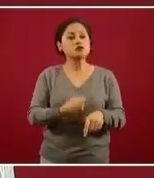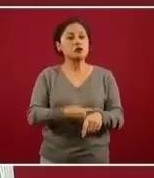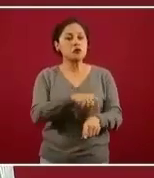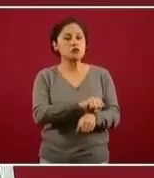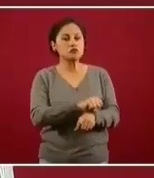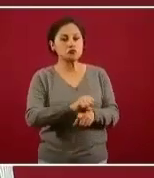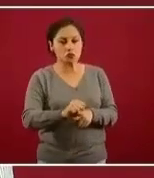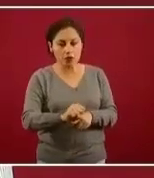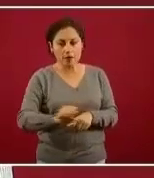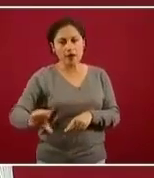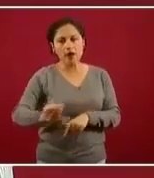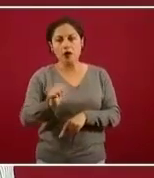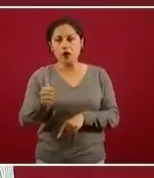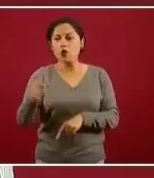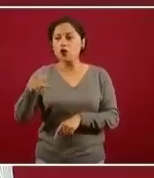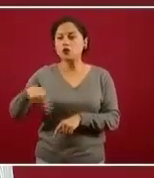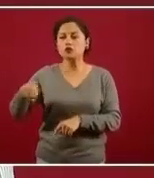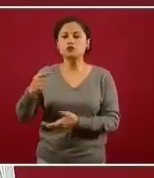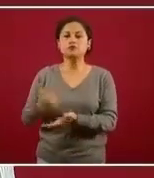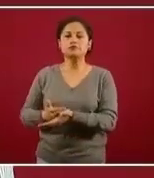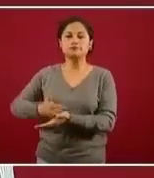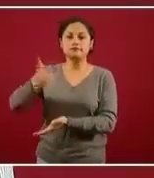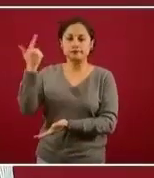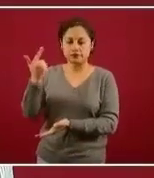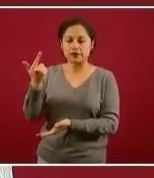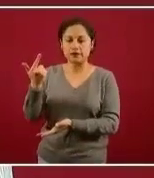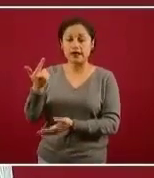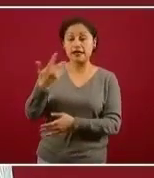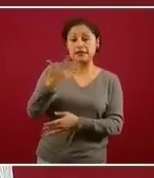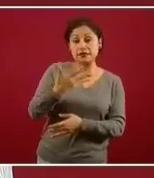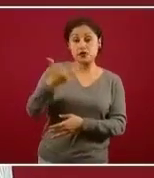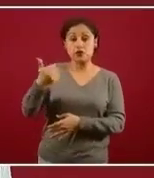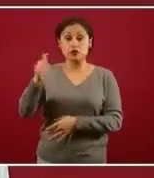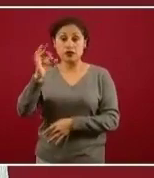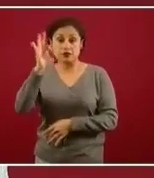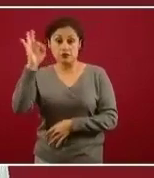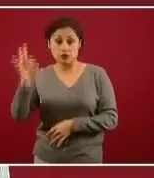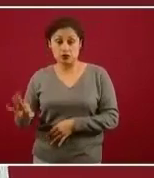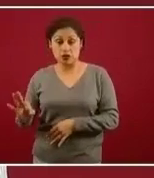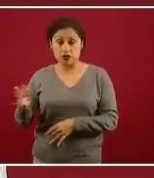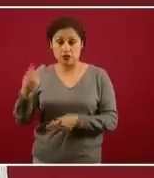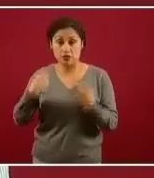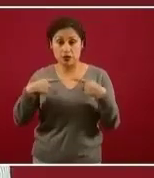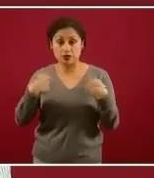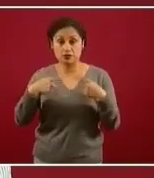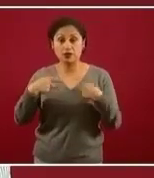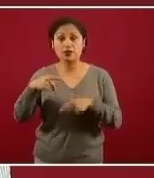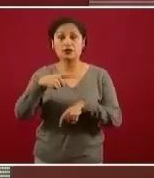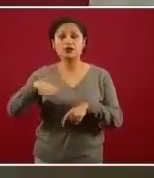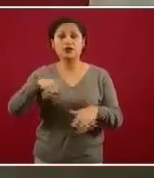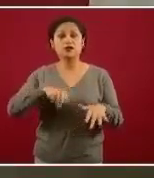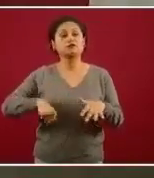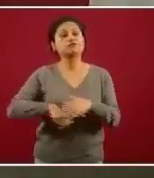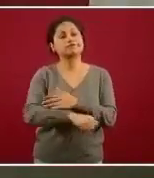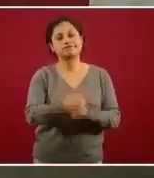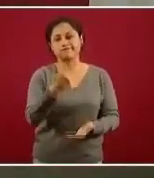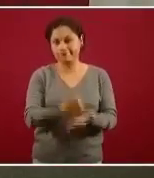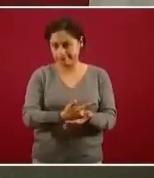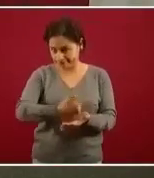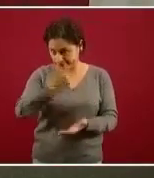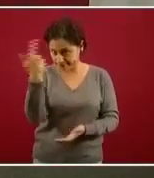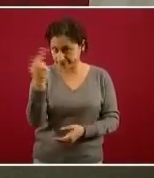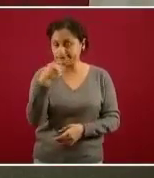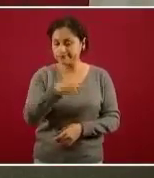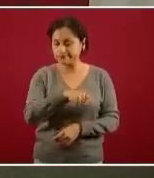ser hospitalizados, y menos del 5 al 6% van a necesitar atención en medicina crítica. Por